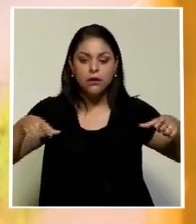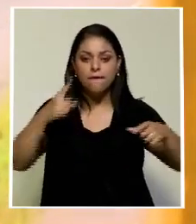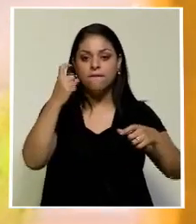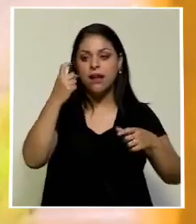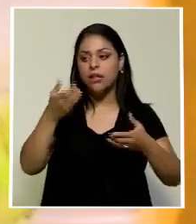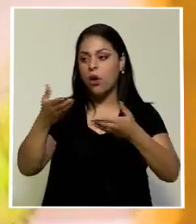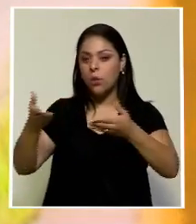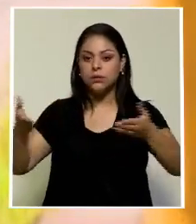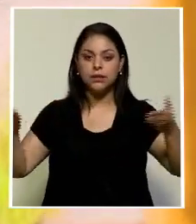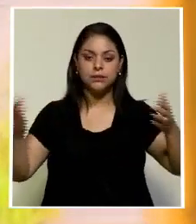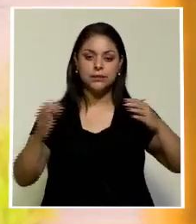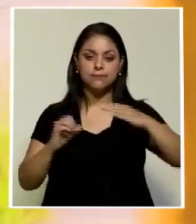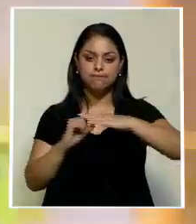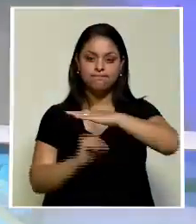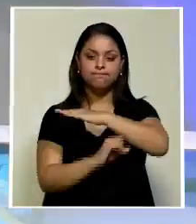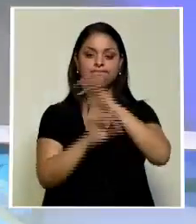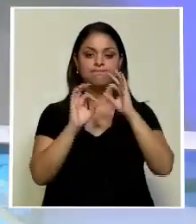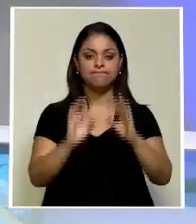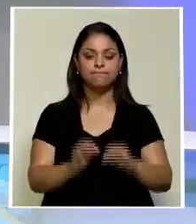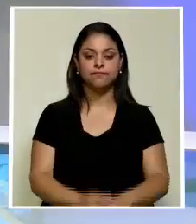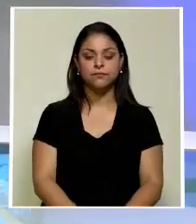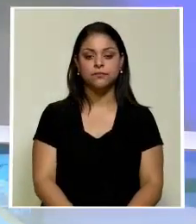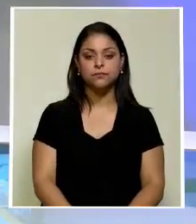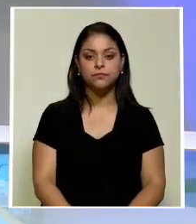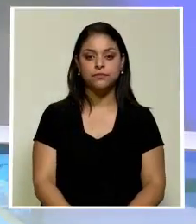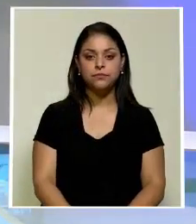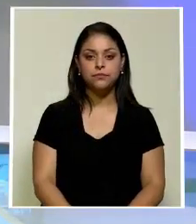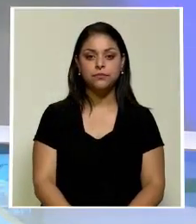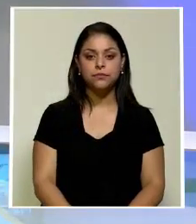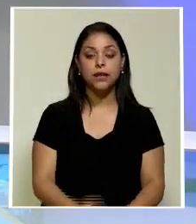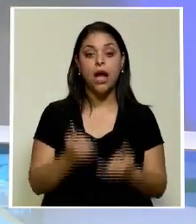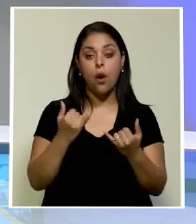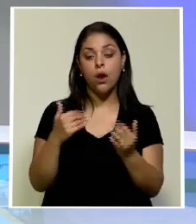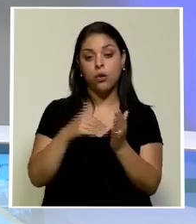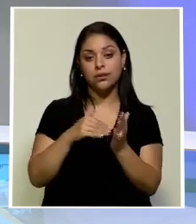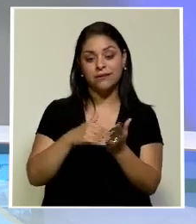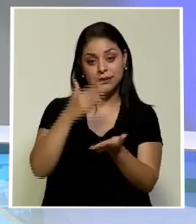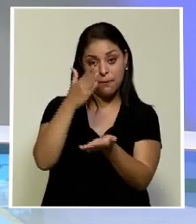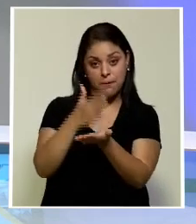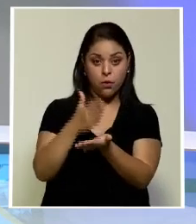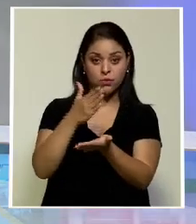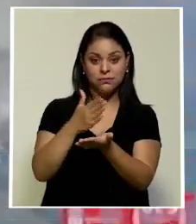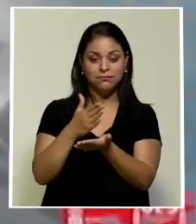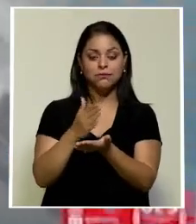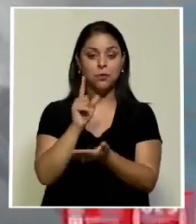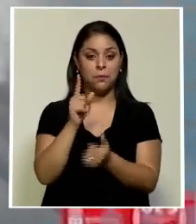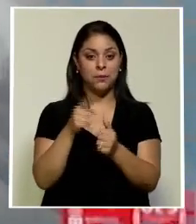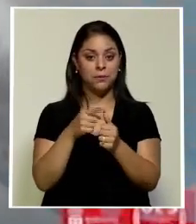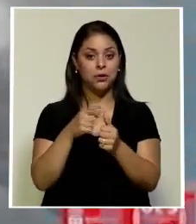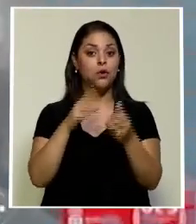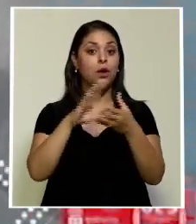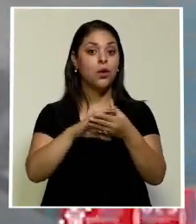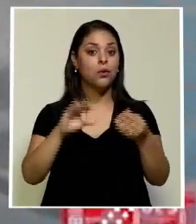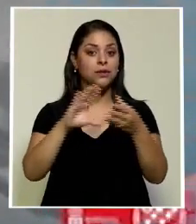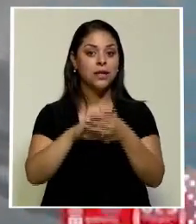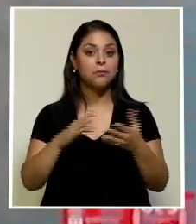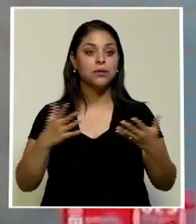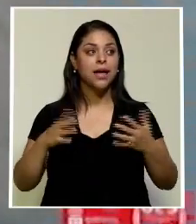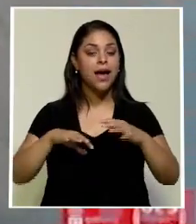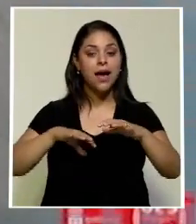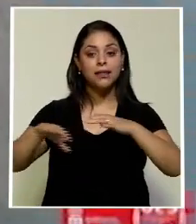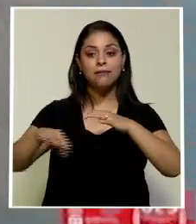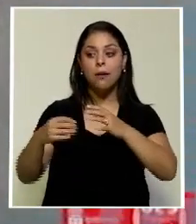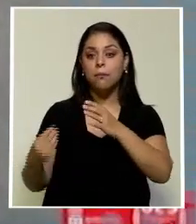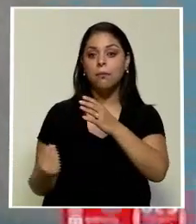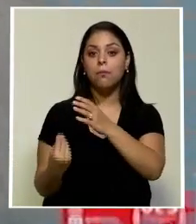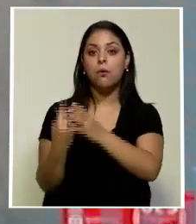y deformación. Nos vamos nuevamente a una pausa, pero antes le contamos que la actividad del volcán en la